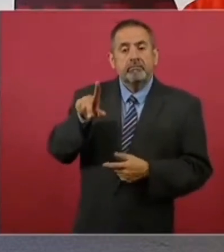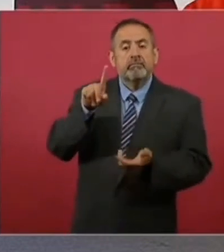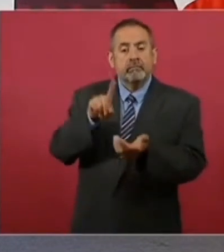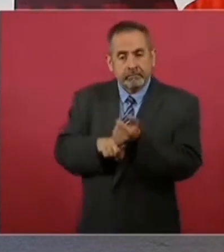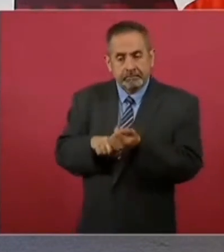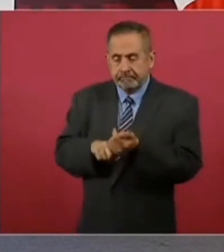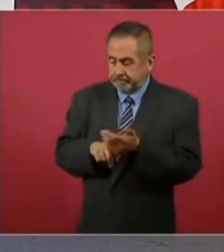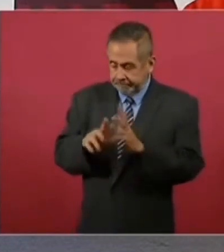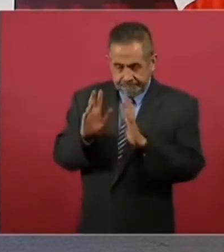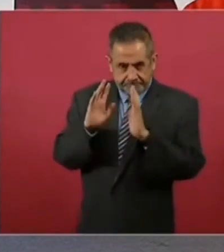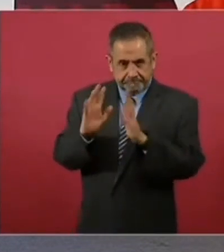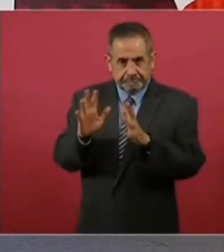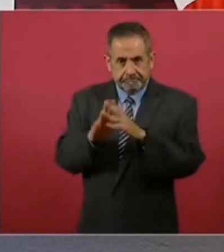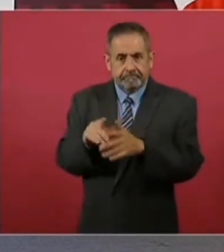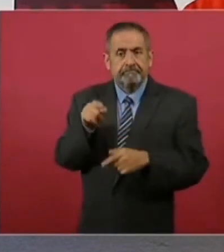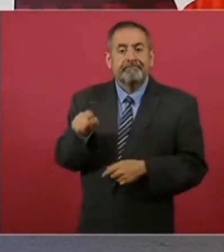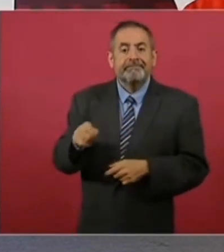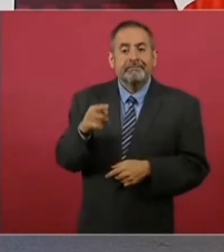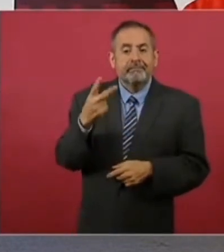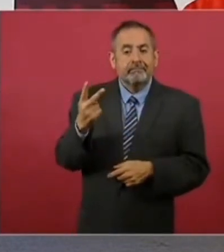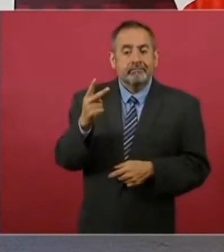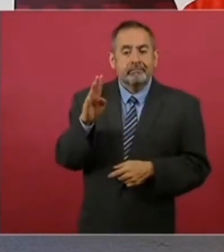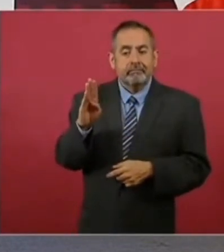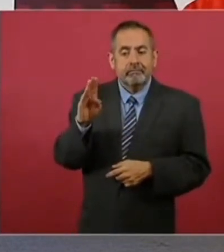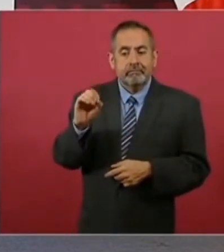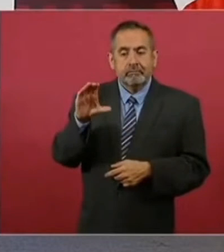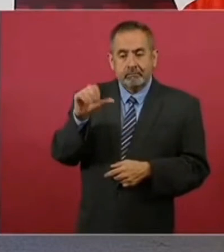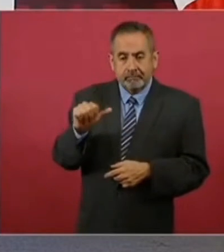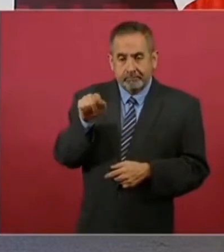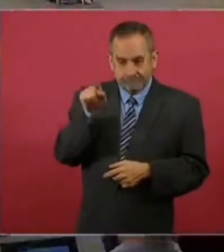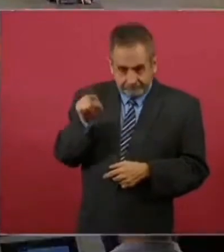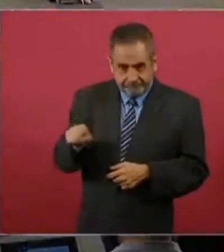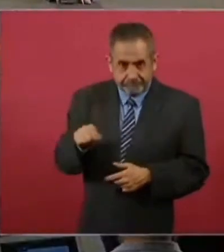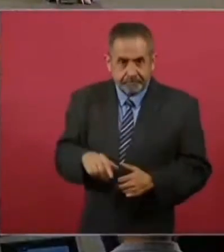128 ya es Dos Bocas